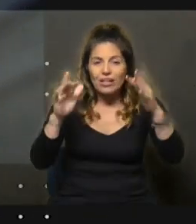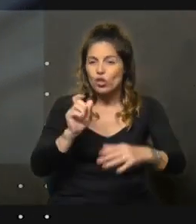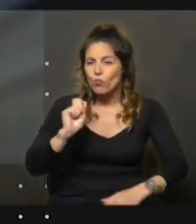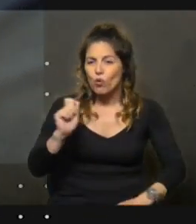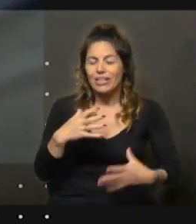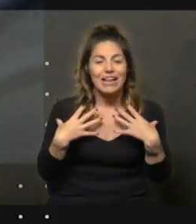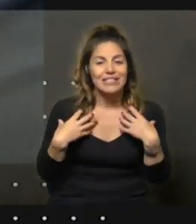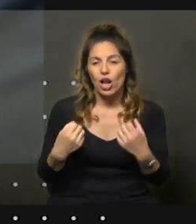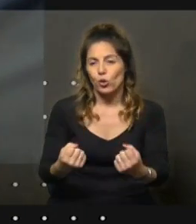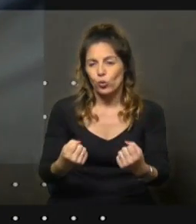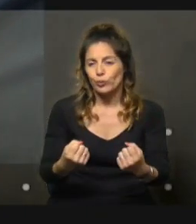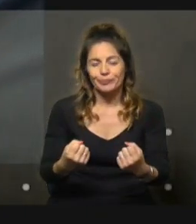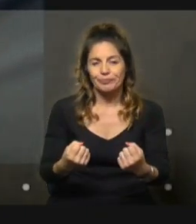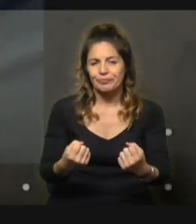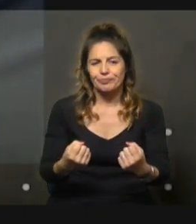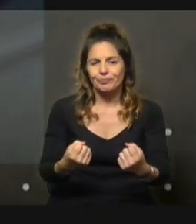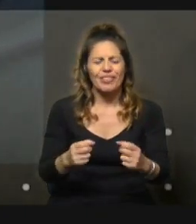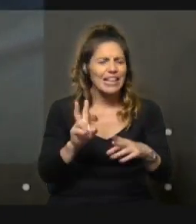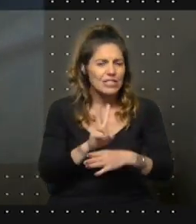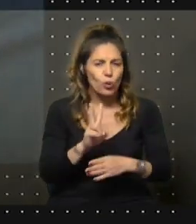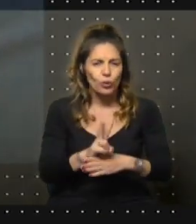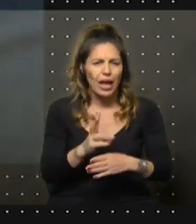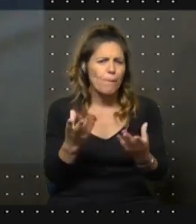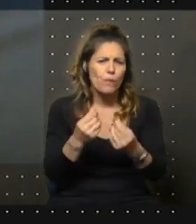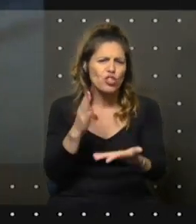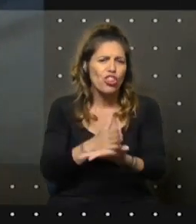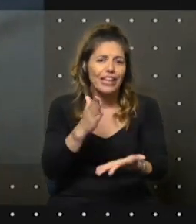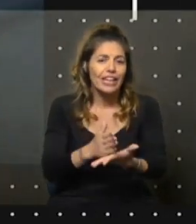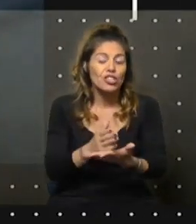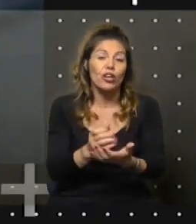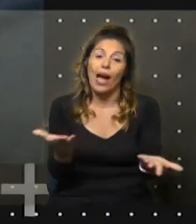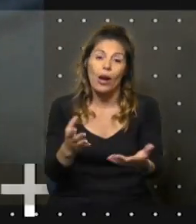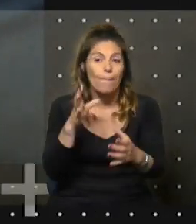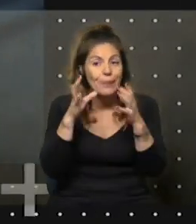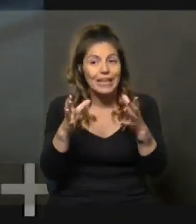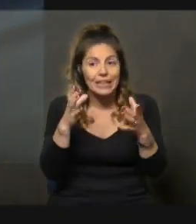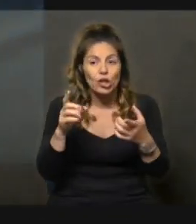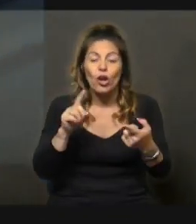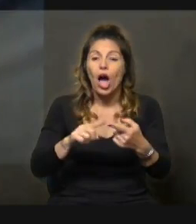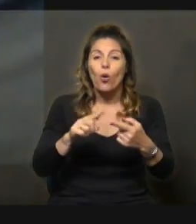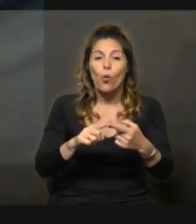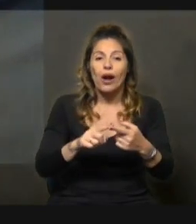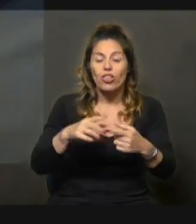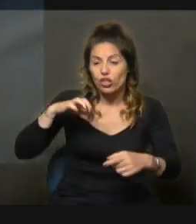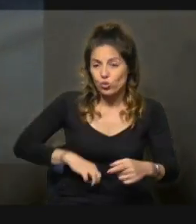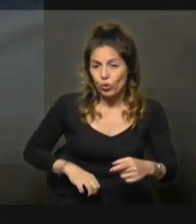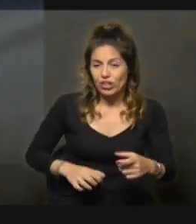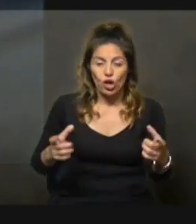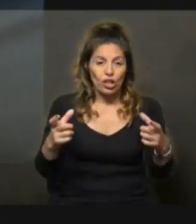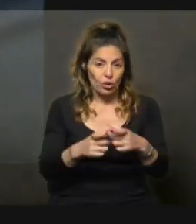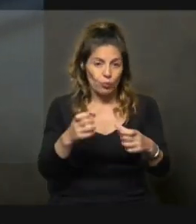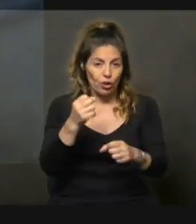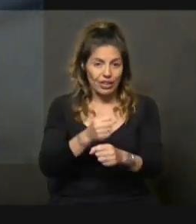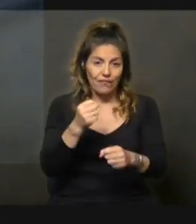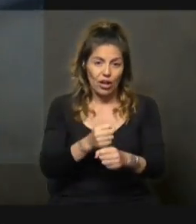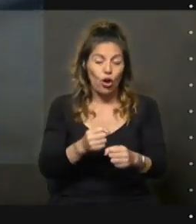salud este seguridad Hay un montón de derechos que se ponen en peligro convenio colectivo de trabajo la clase trabajadora va estar